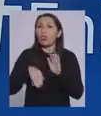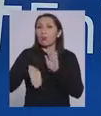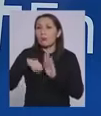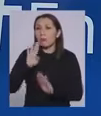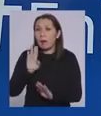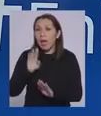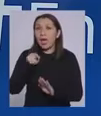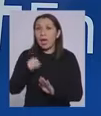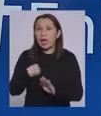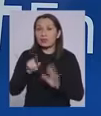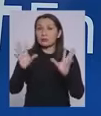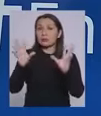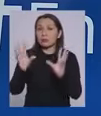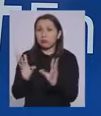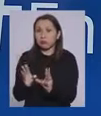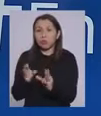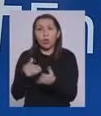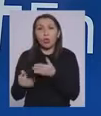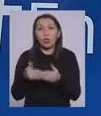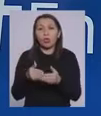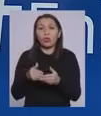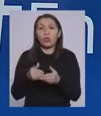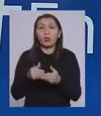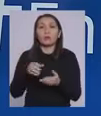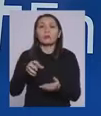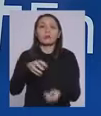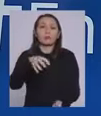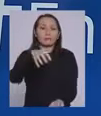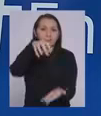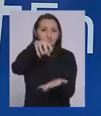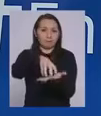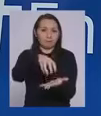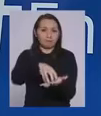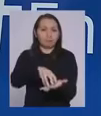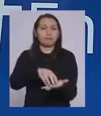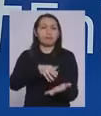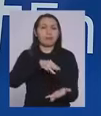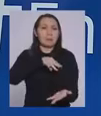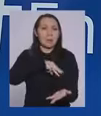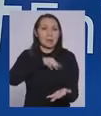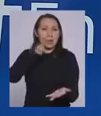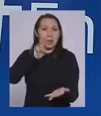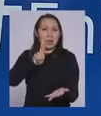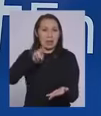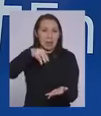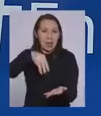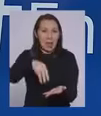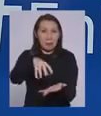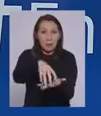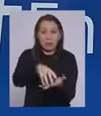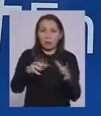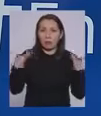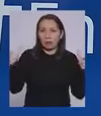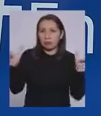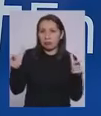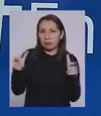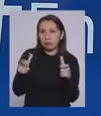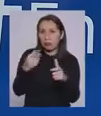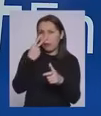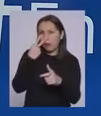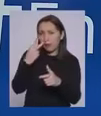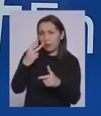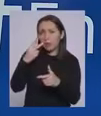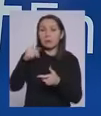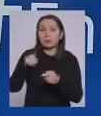concentrando esta reducción, es en la región metropolitana. Nosotros Gran parte de esta reducción que hemos visto de